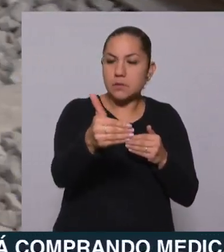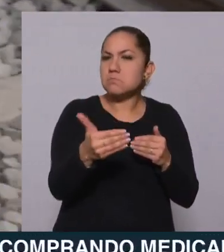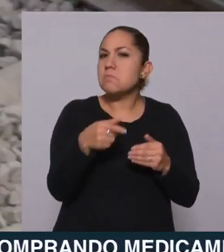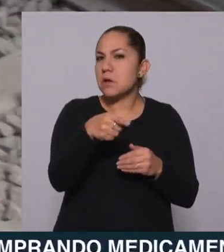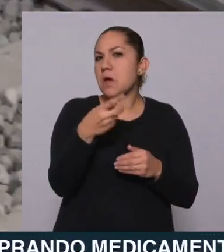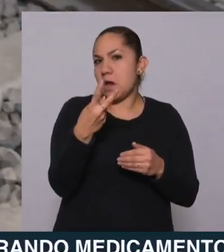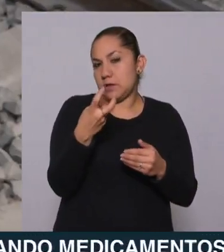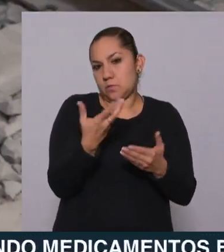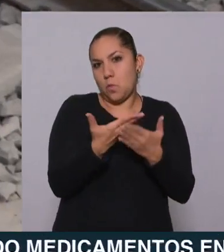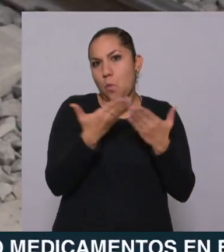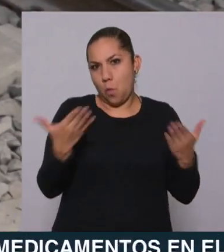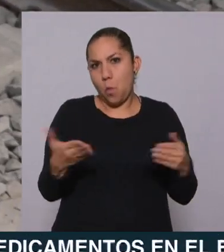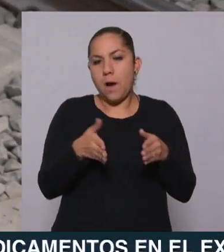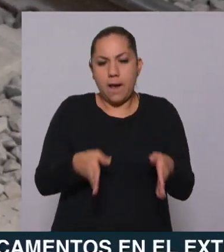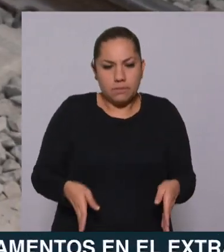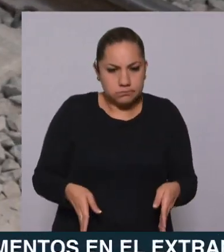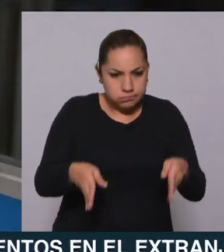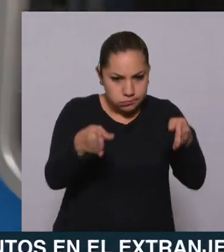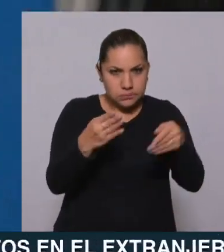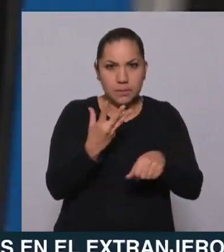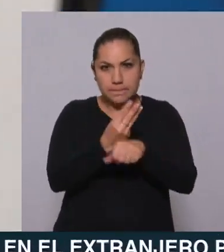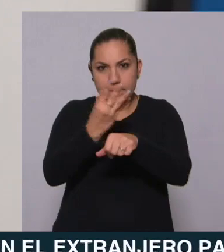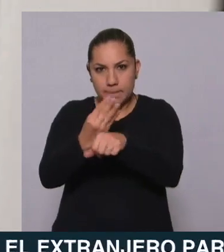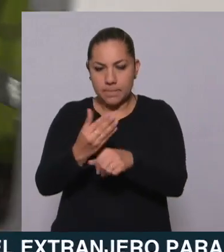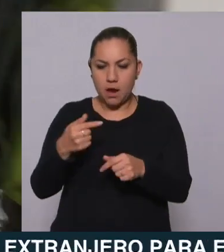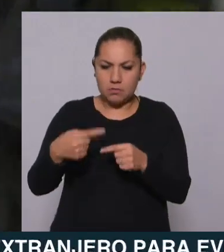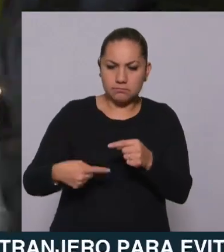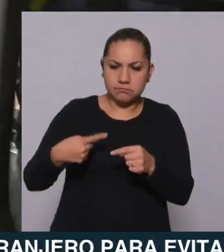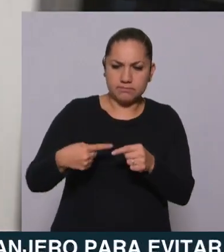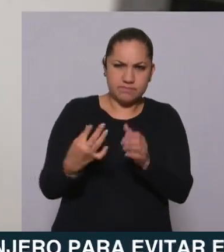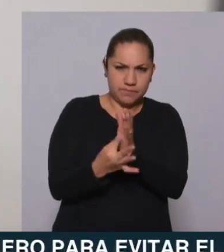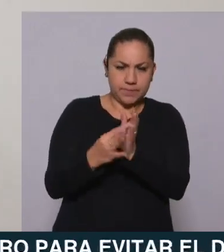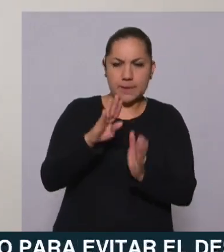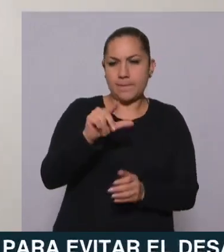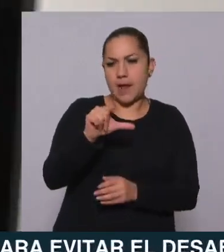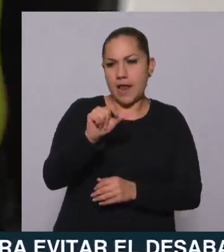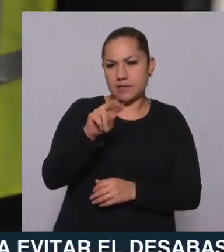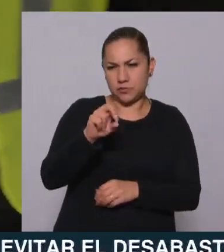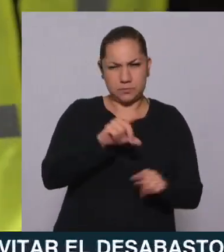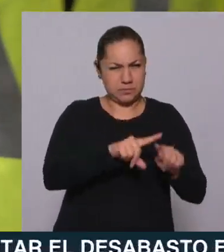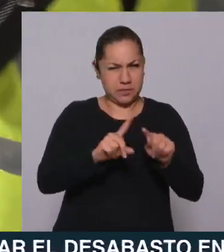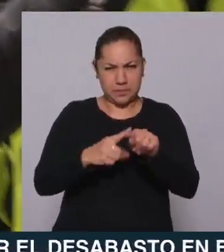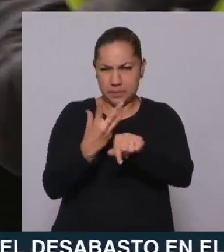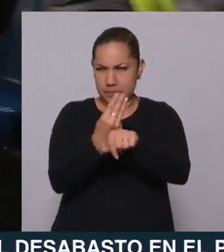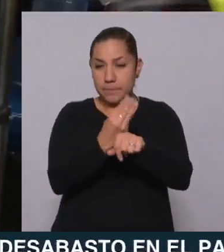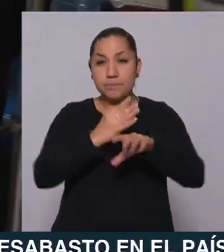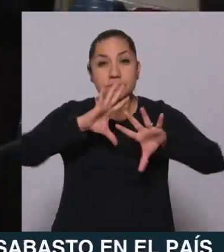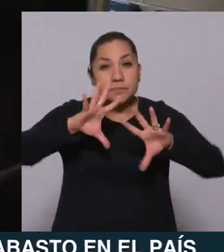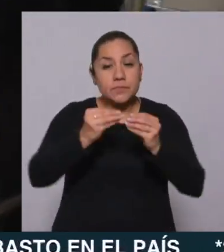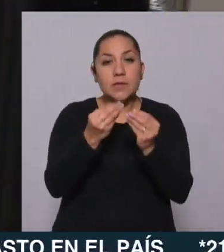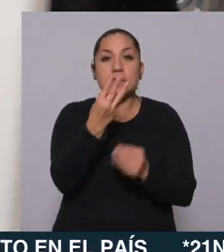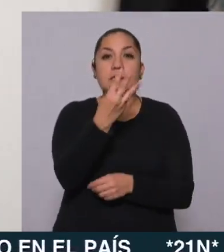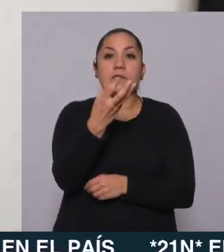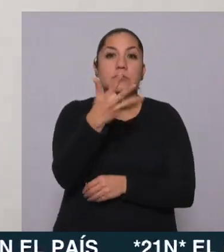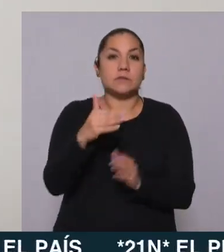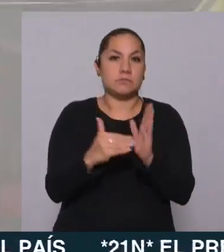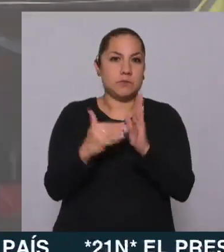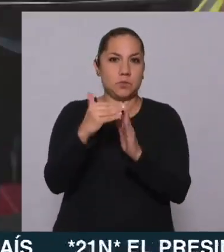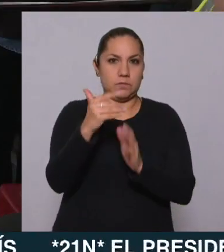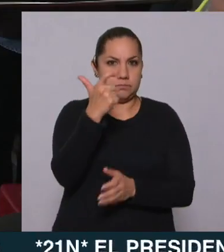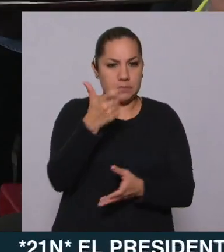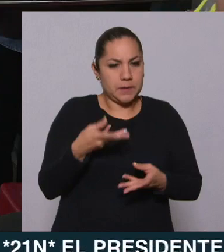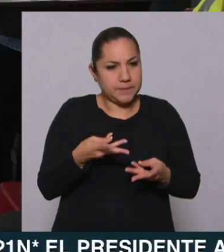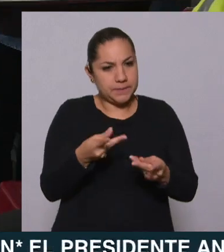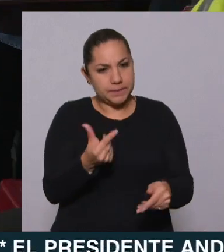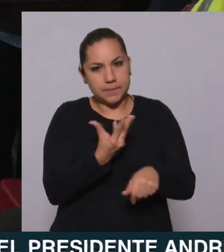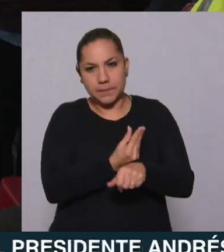vía, balastros, durmientes y un tren rehabilitado con una inversión total de 310 millones de pesos. Con